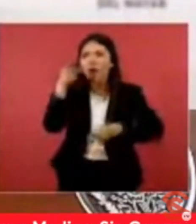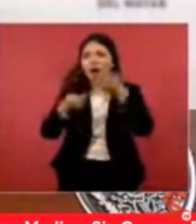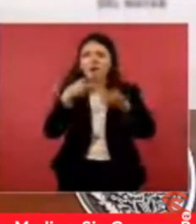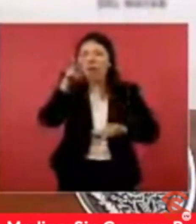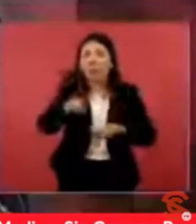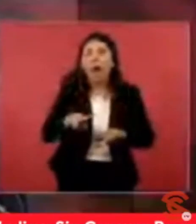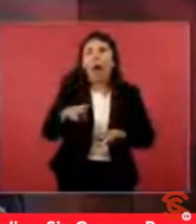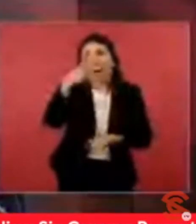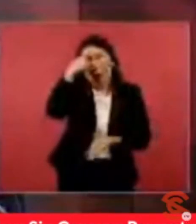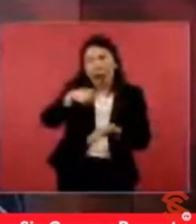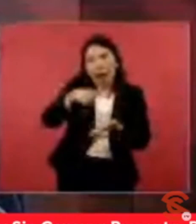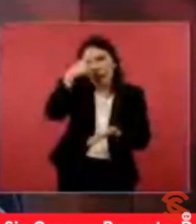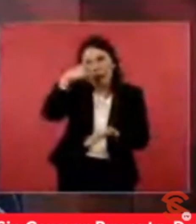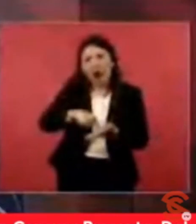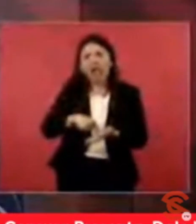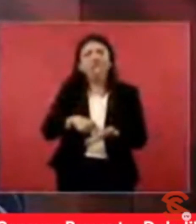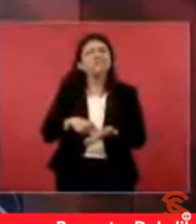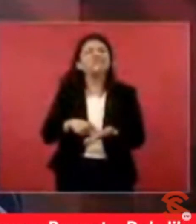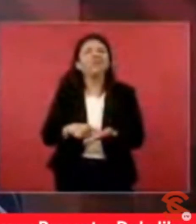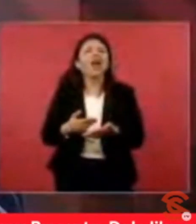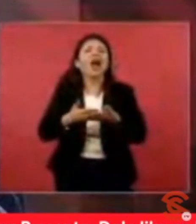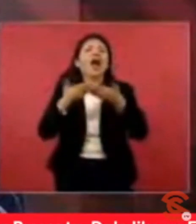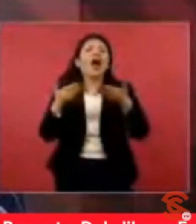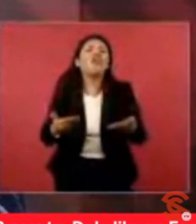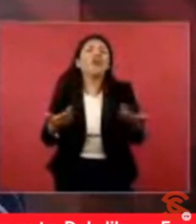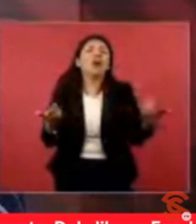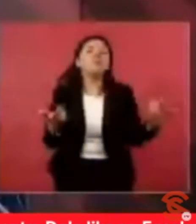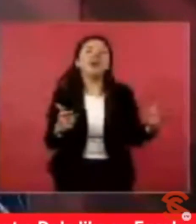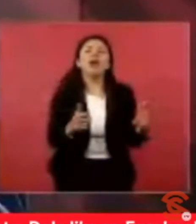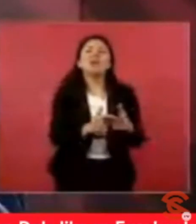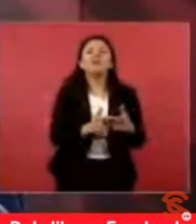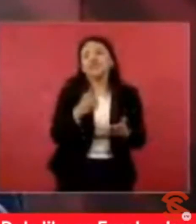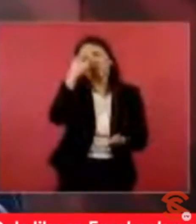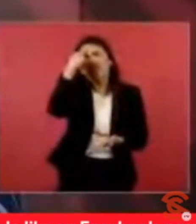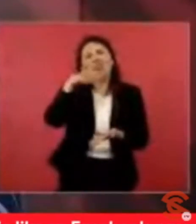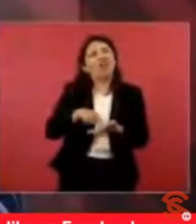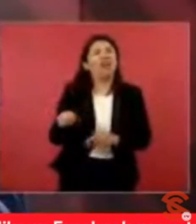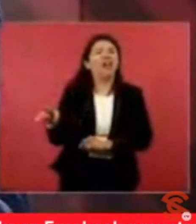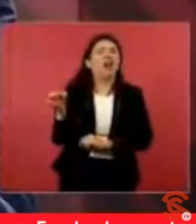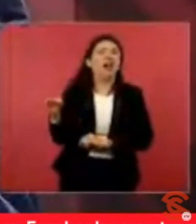y están en una situación pues